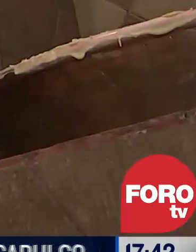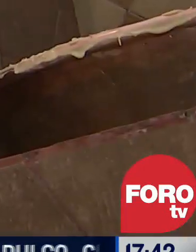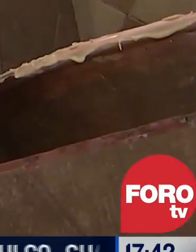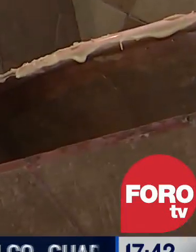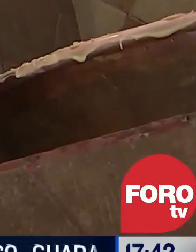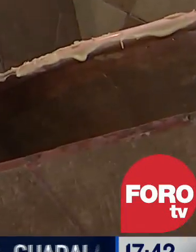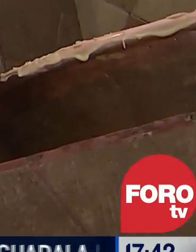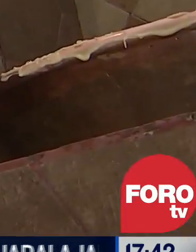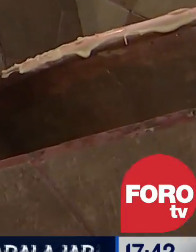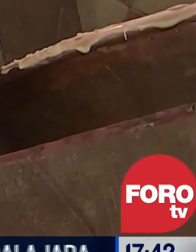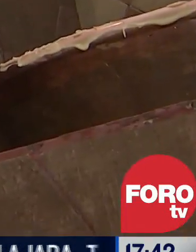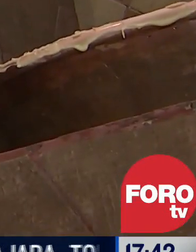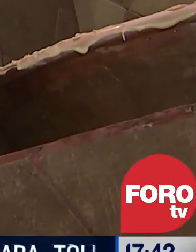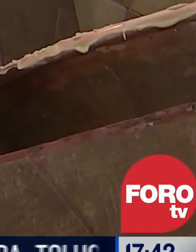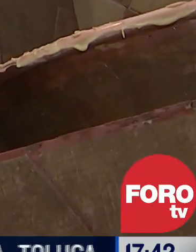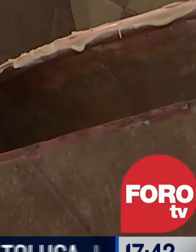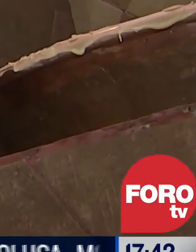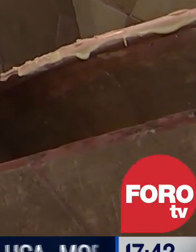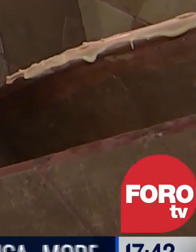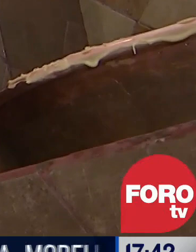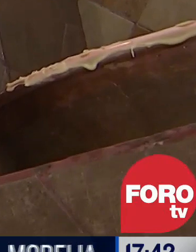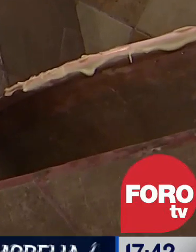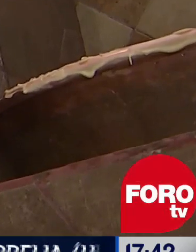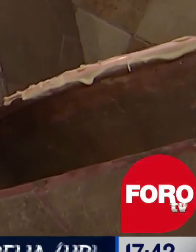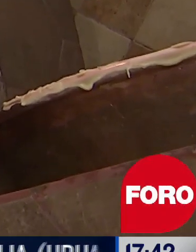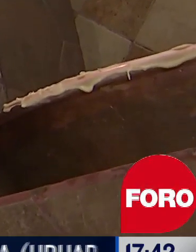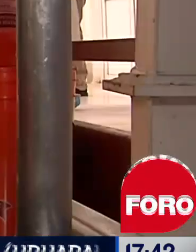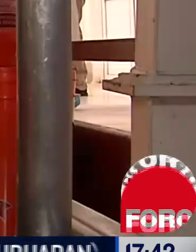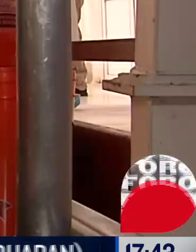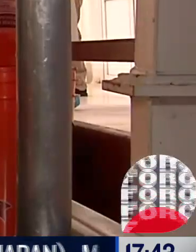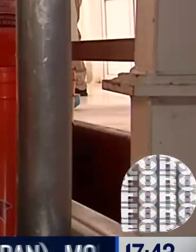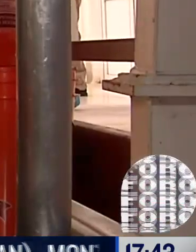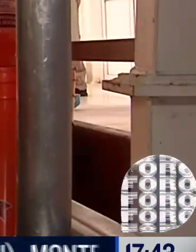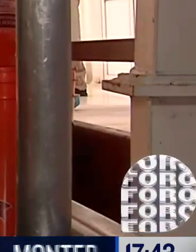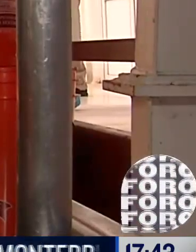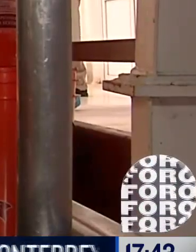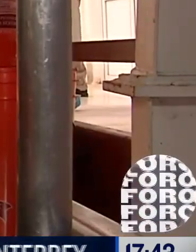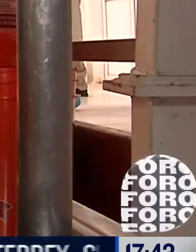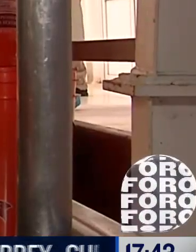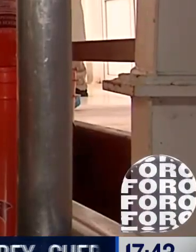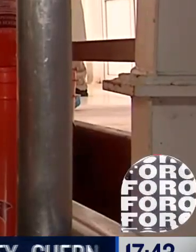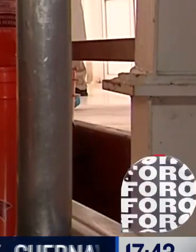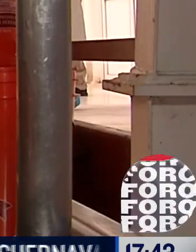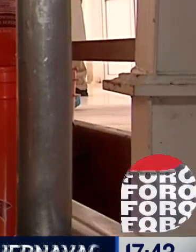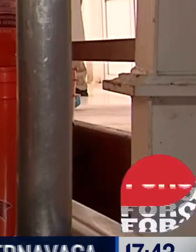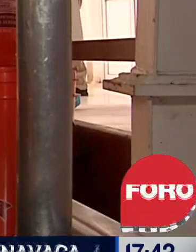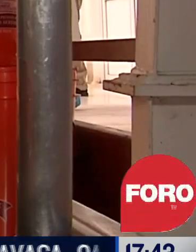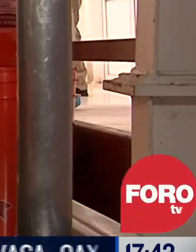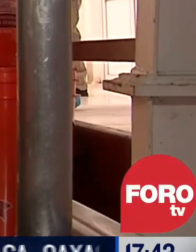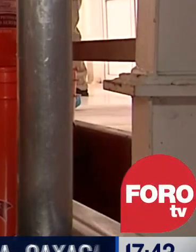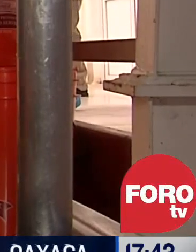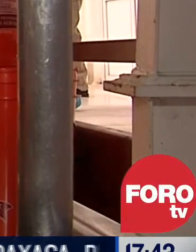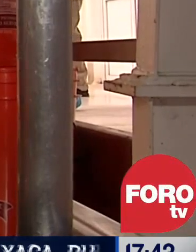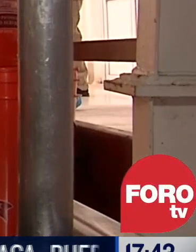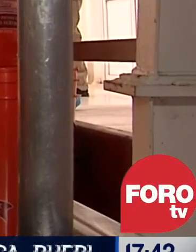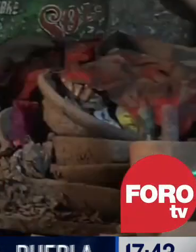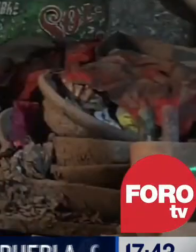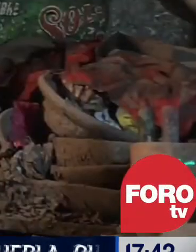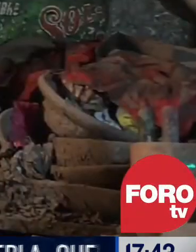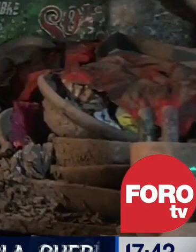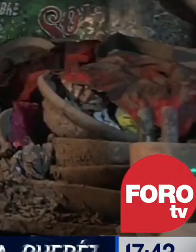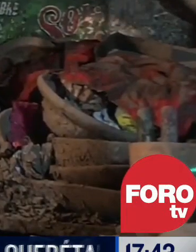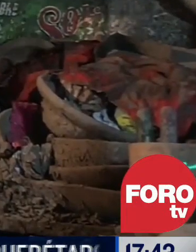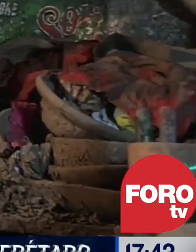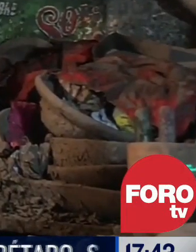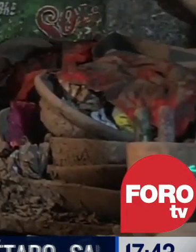garantizada. La aportación del gobierno al sistema de pensiones ahora se centrará en los trabajadores de menos